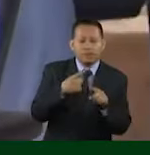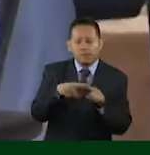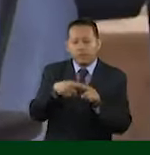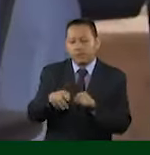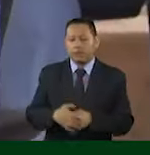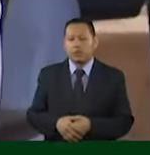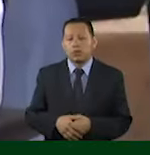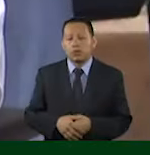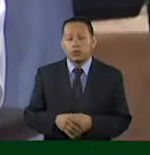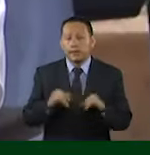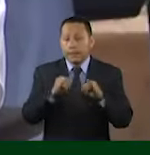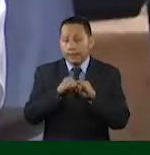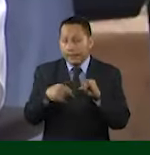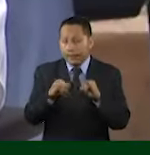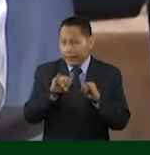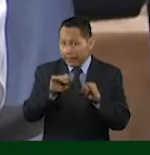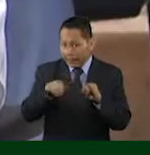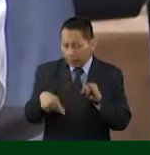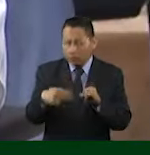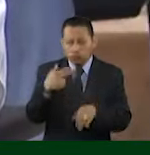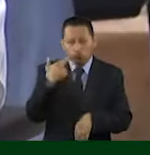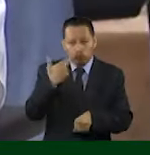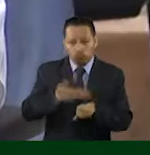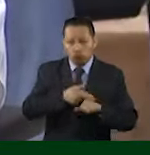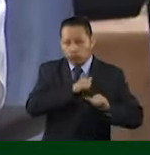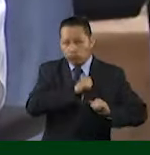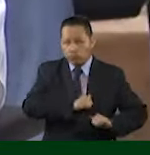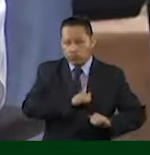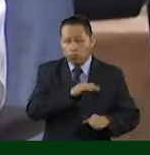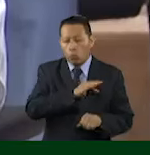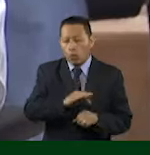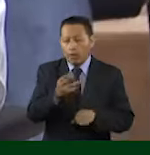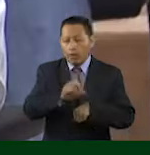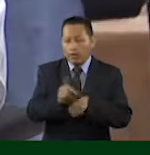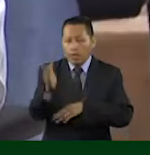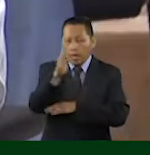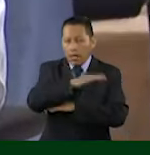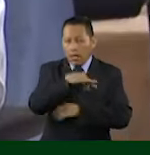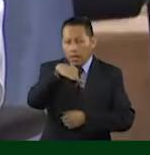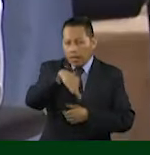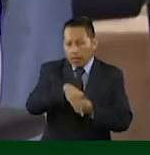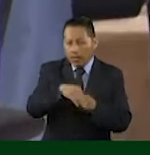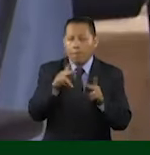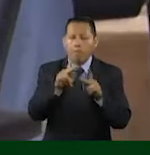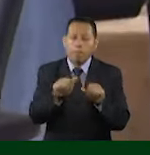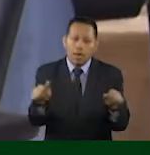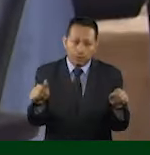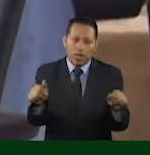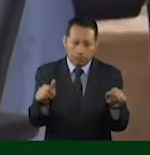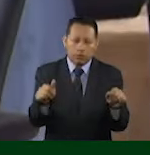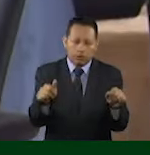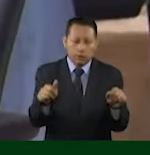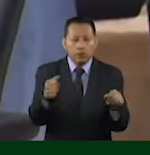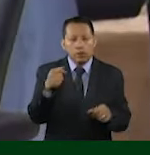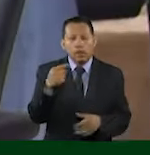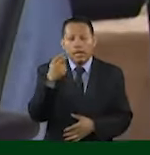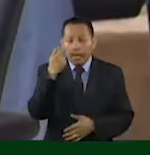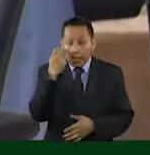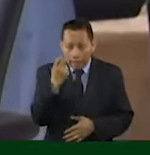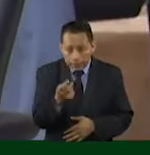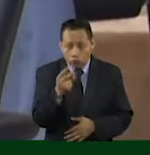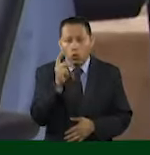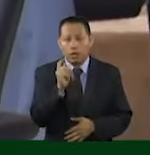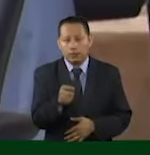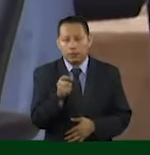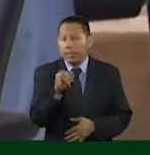instituto le corresponde que la jornada electoral se lleve en paz y ocurra en paz para ello